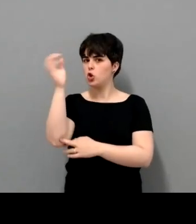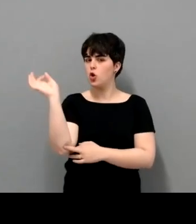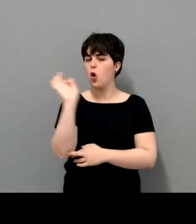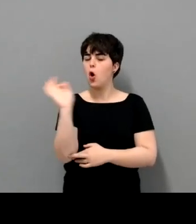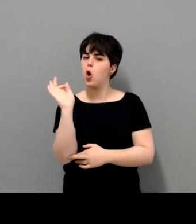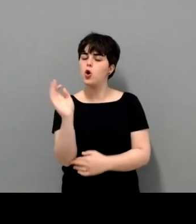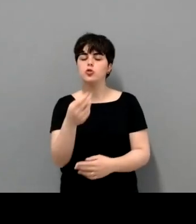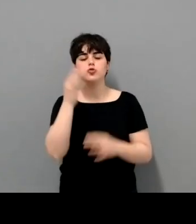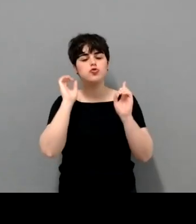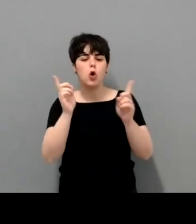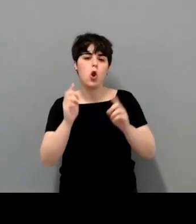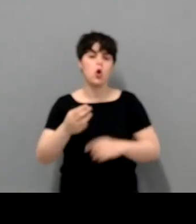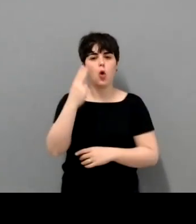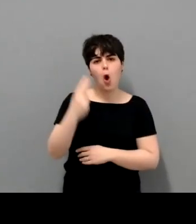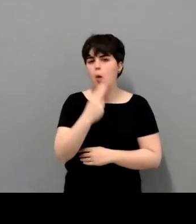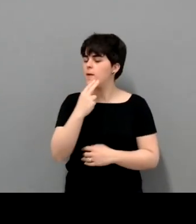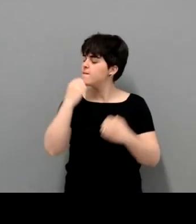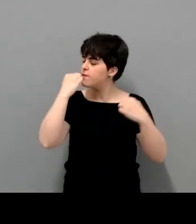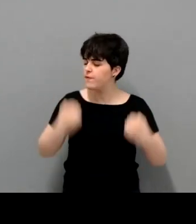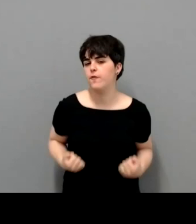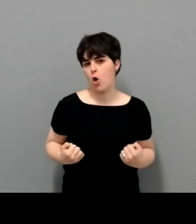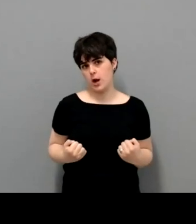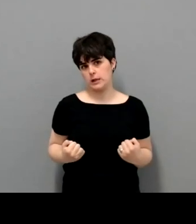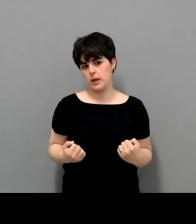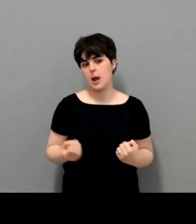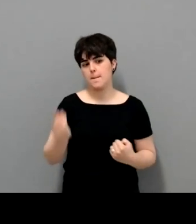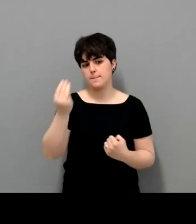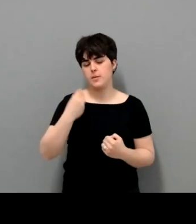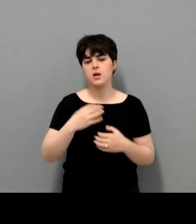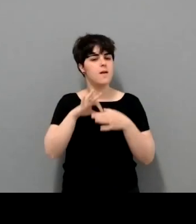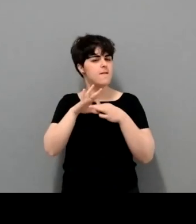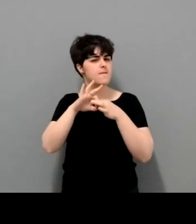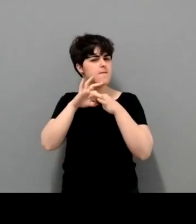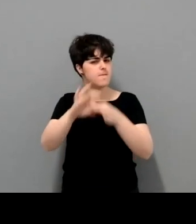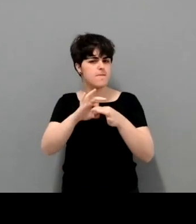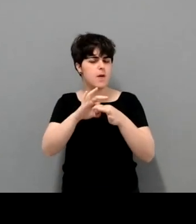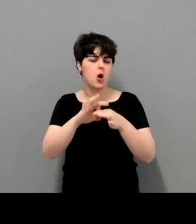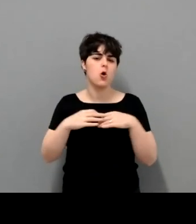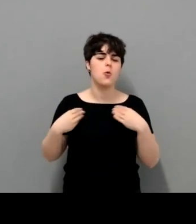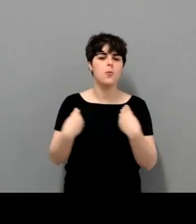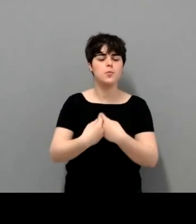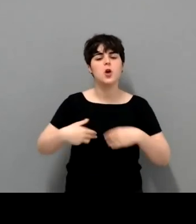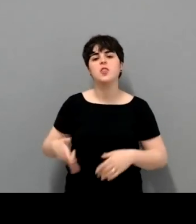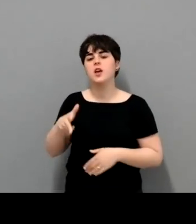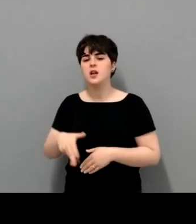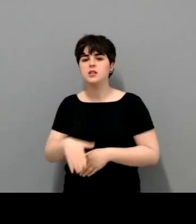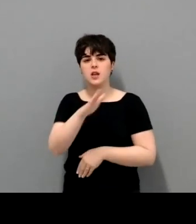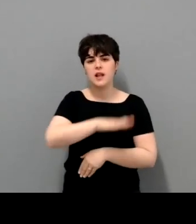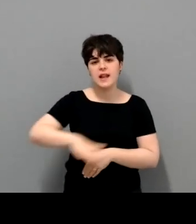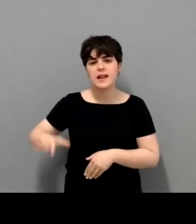humilde compromiso, pero férreo e inquebrantable con los derechos de las mujeres y niñas con